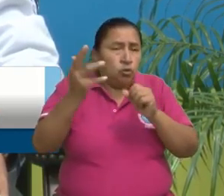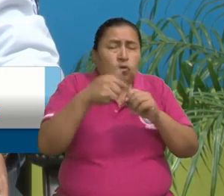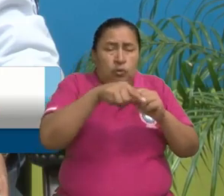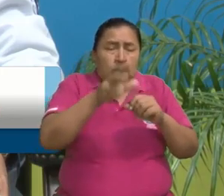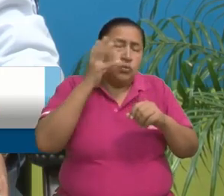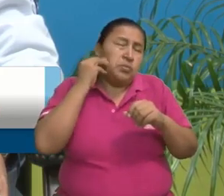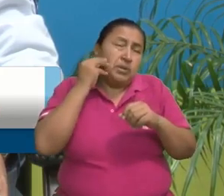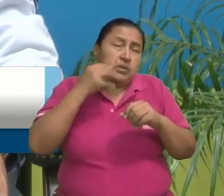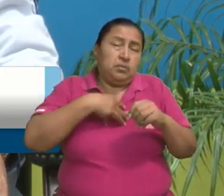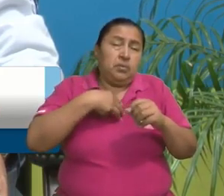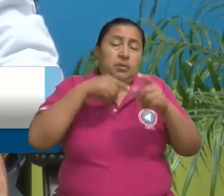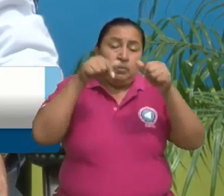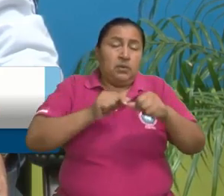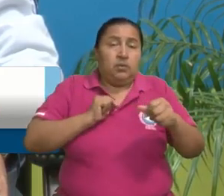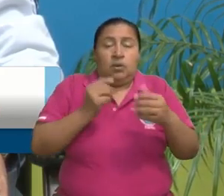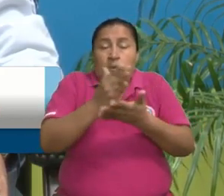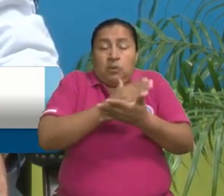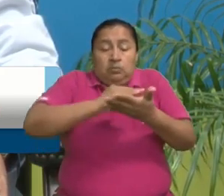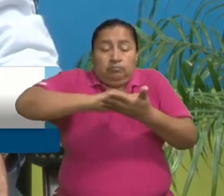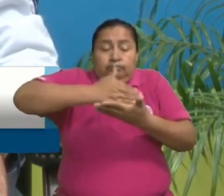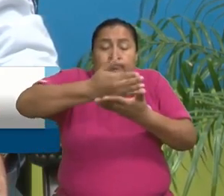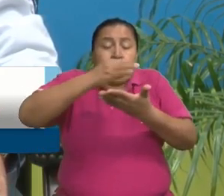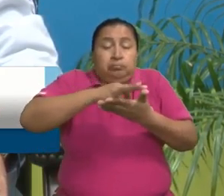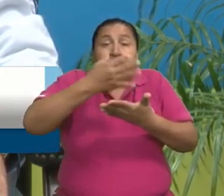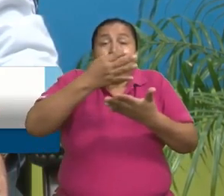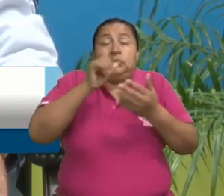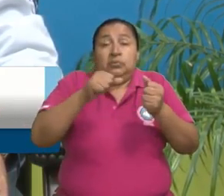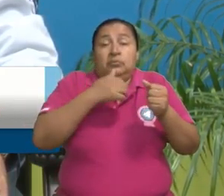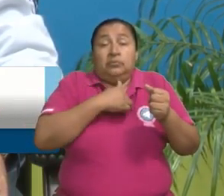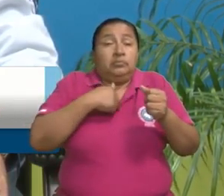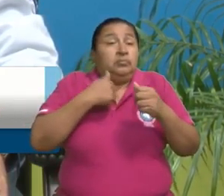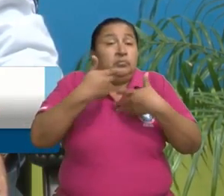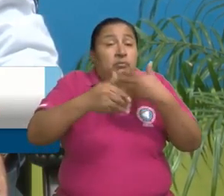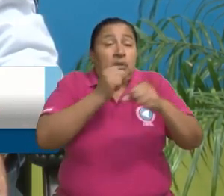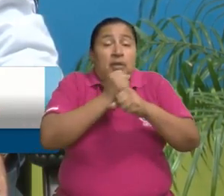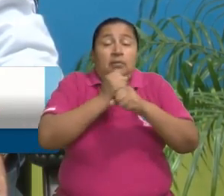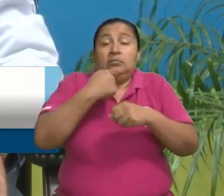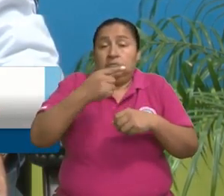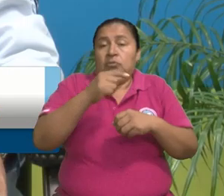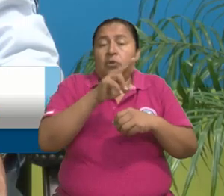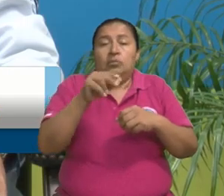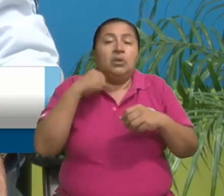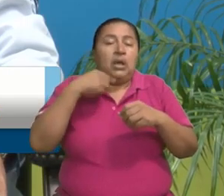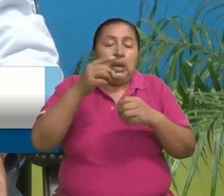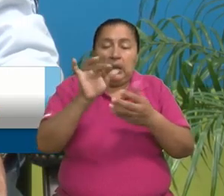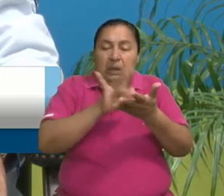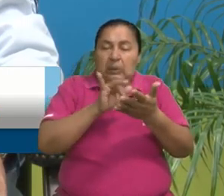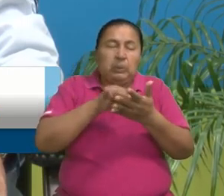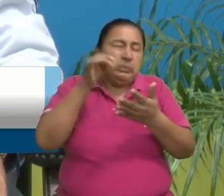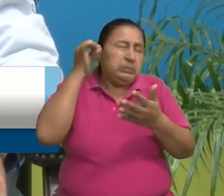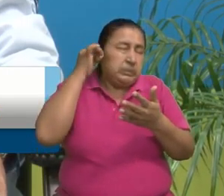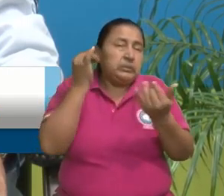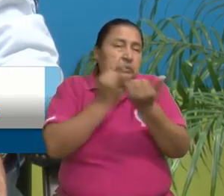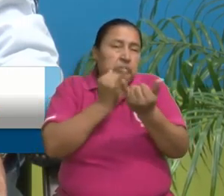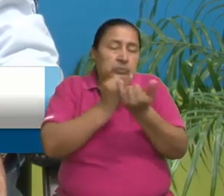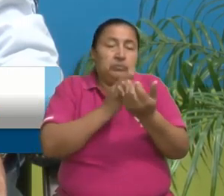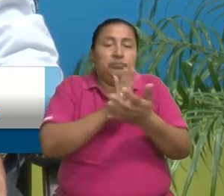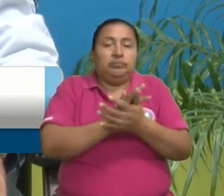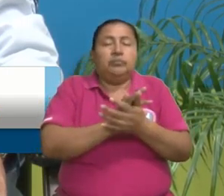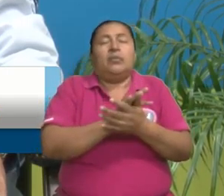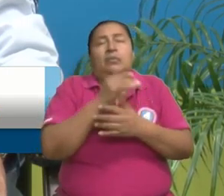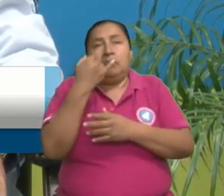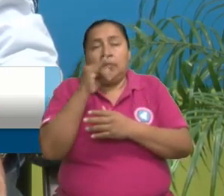o alguna perla verdad de algún collar se introducen los niveles lo mismo cruz exactamente entonces lo